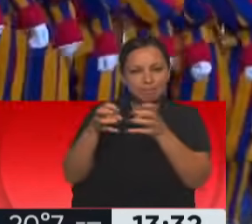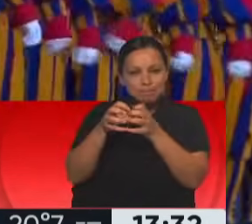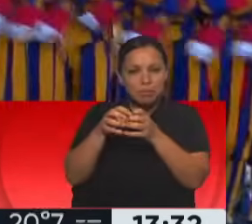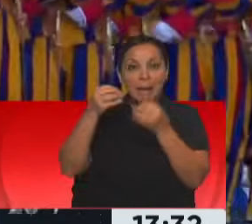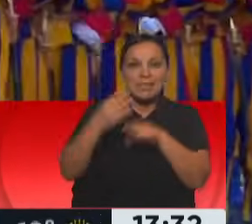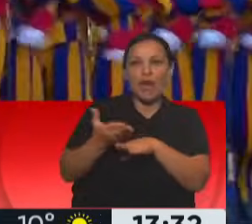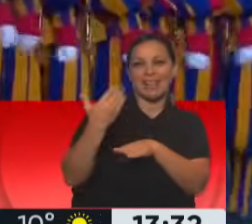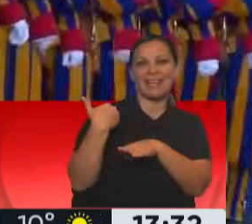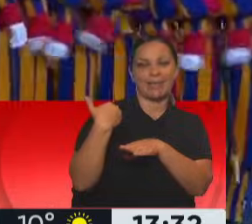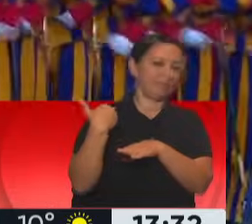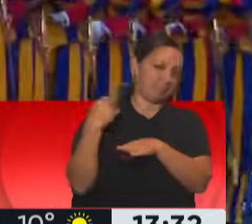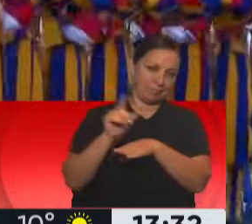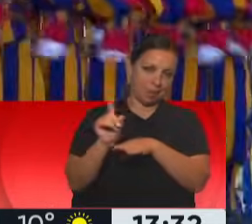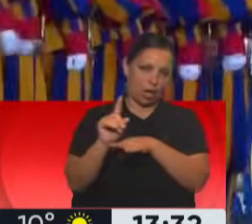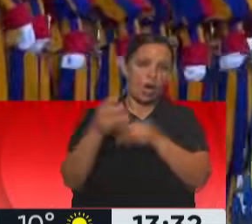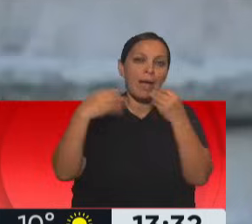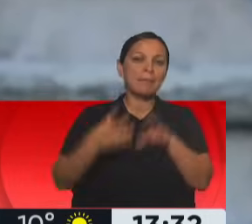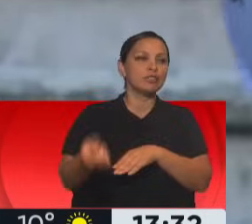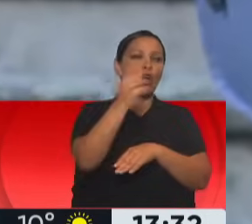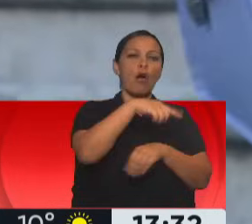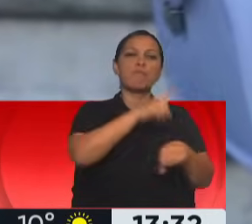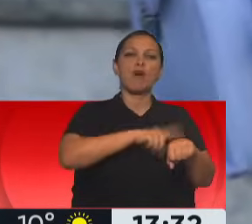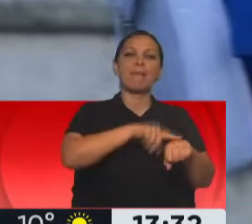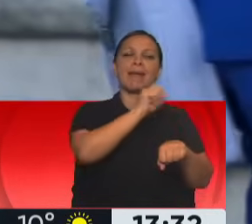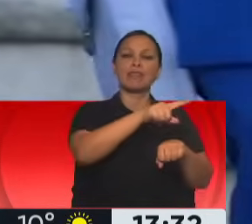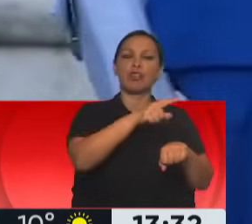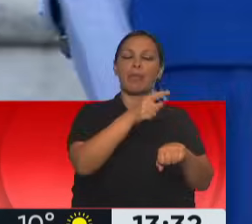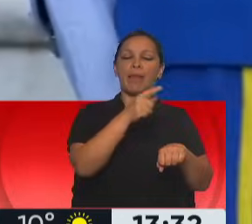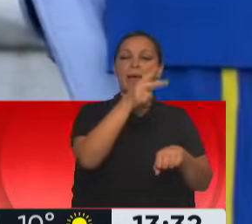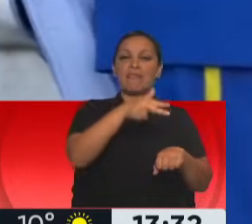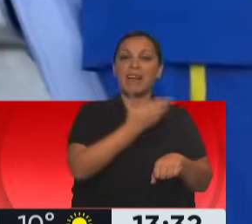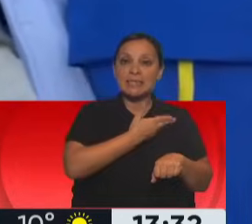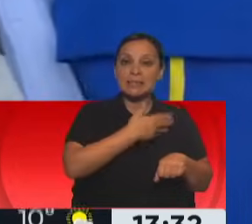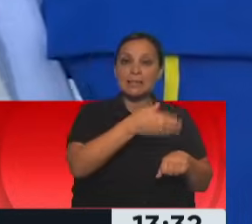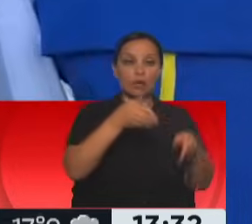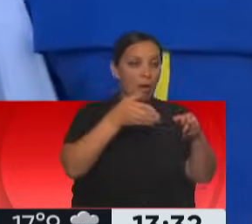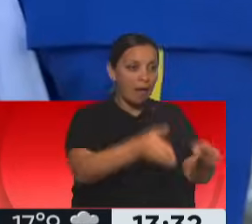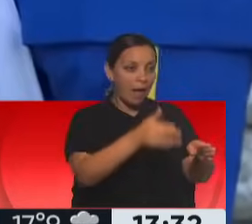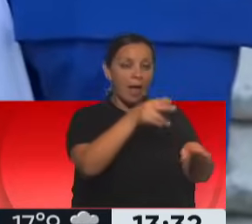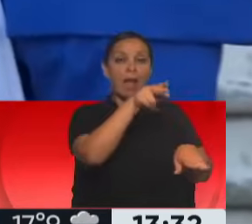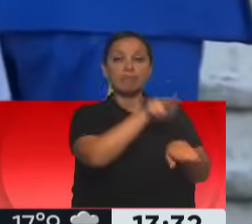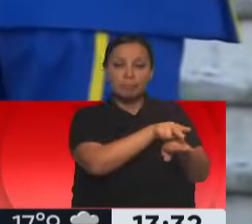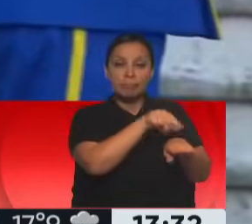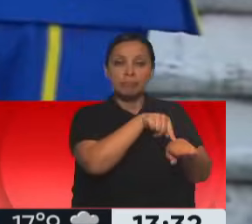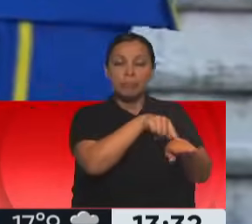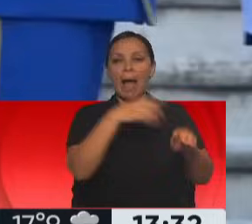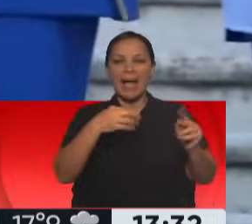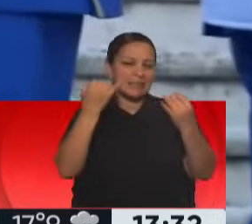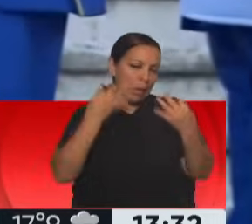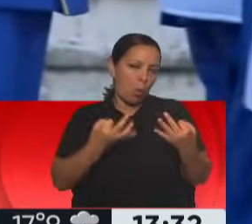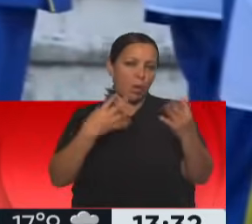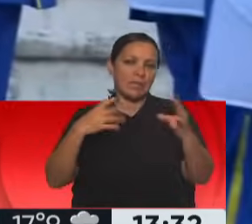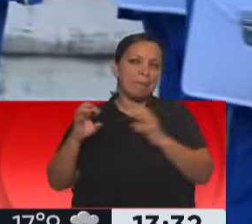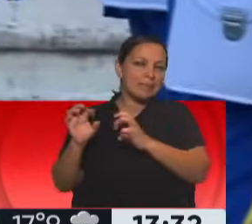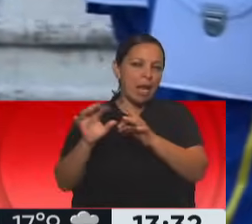cónclave comenzó con el cuerpo de Francisco todavía en su despedida, todavía en la Basílica de San